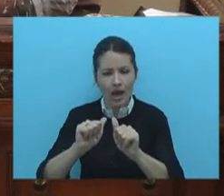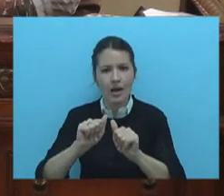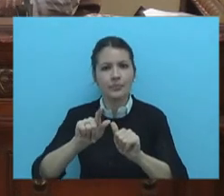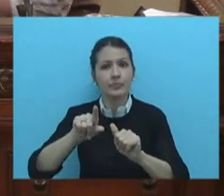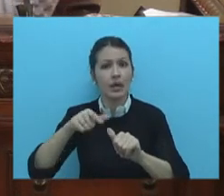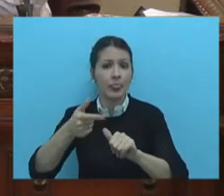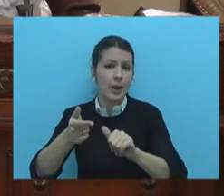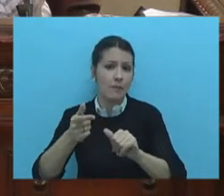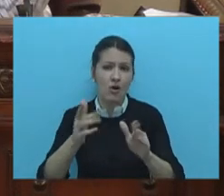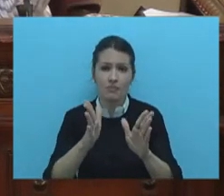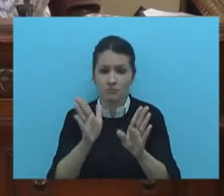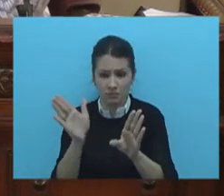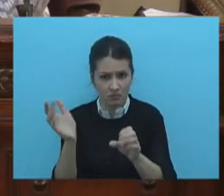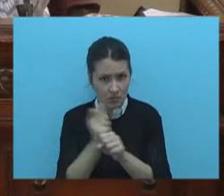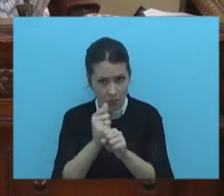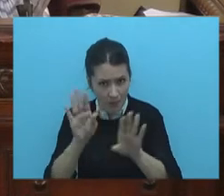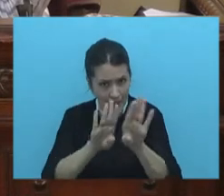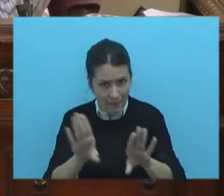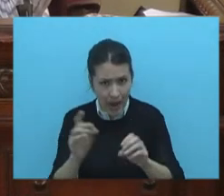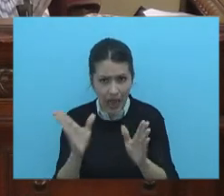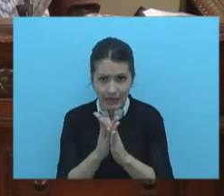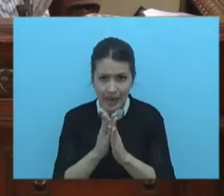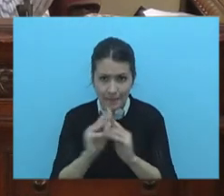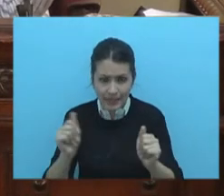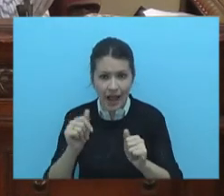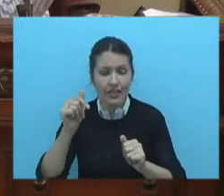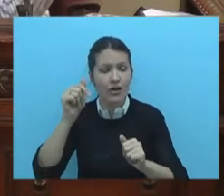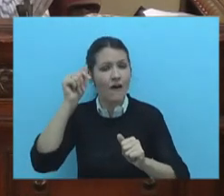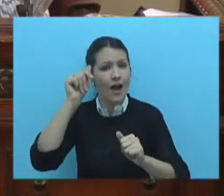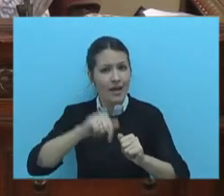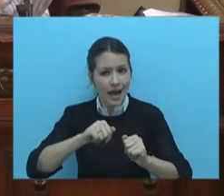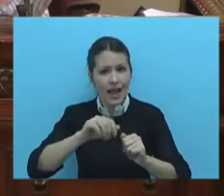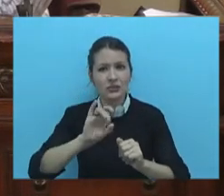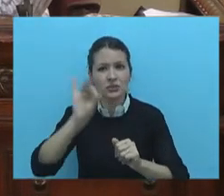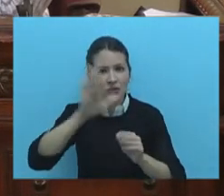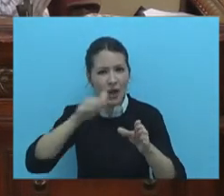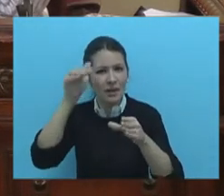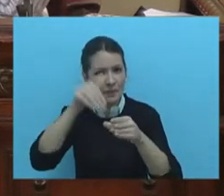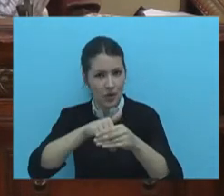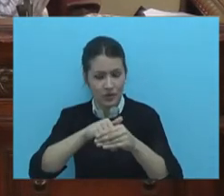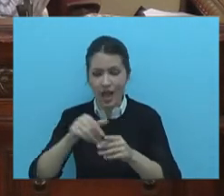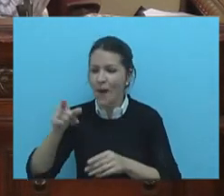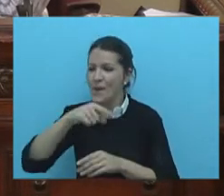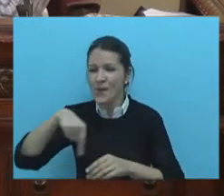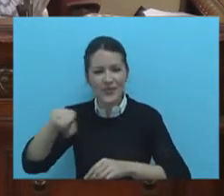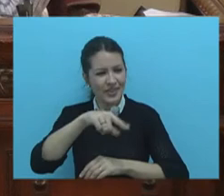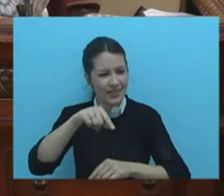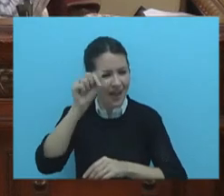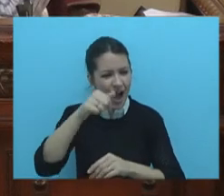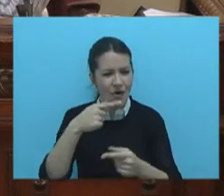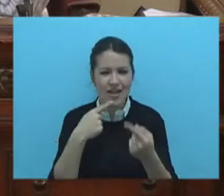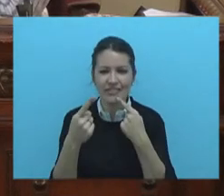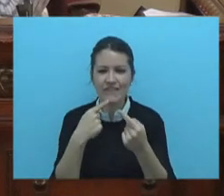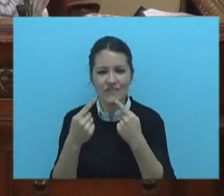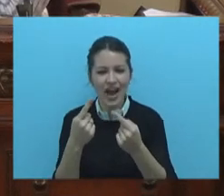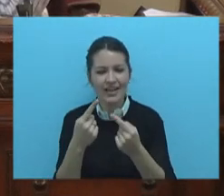al recinto, llega, o sea, este debate que ustedes están haciendo muchas veces es zanjado en esas propias